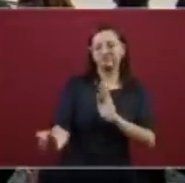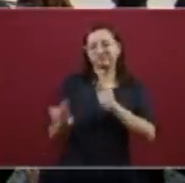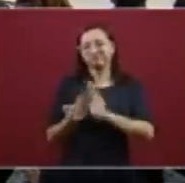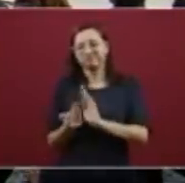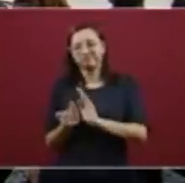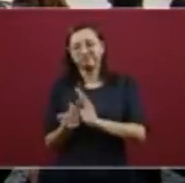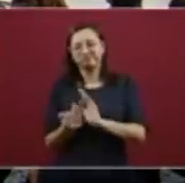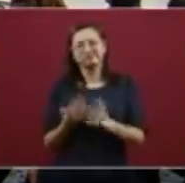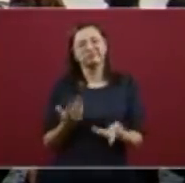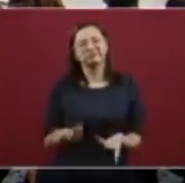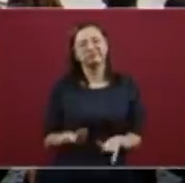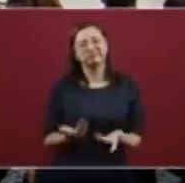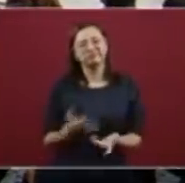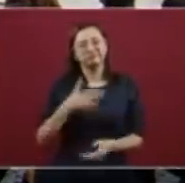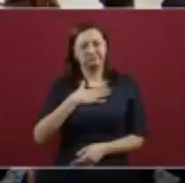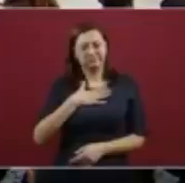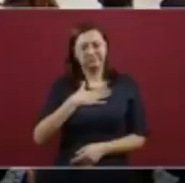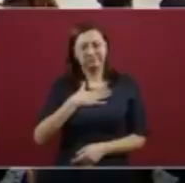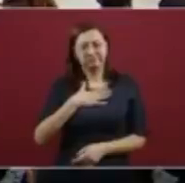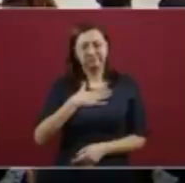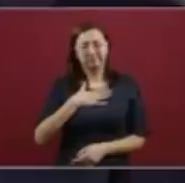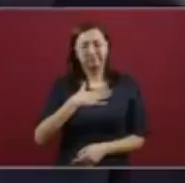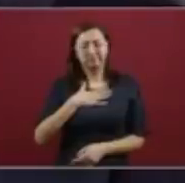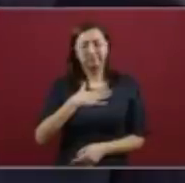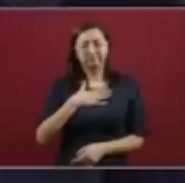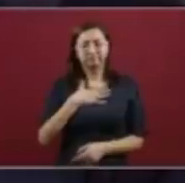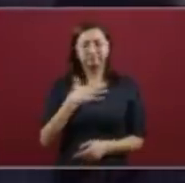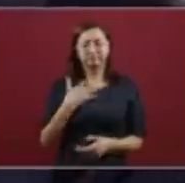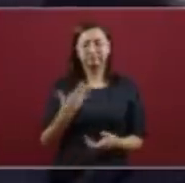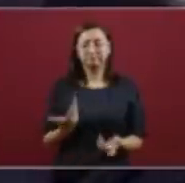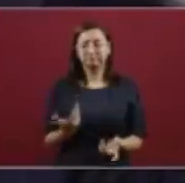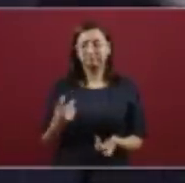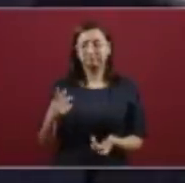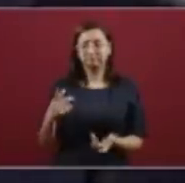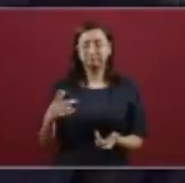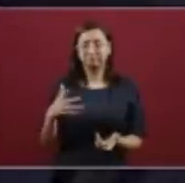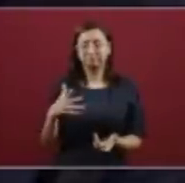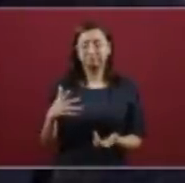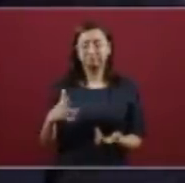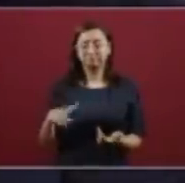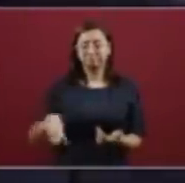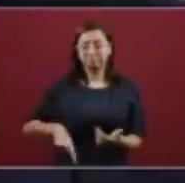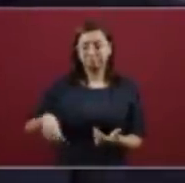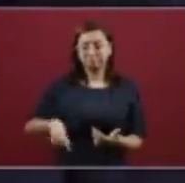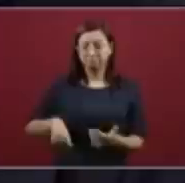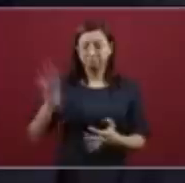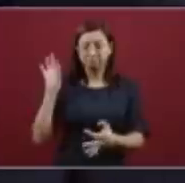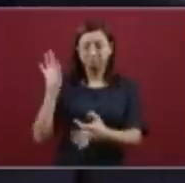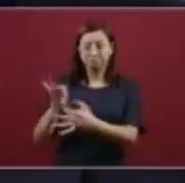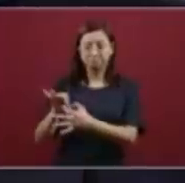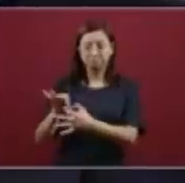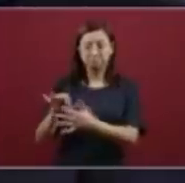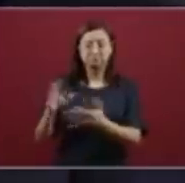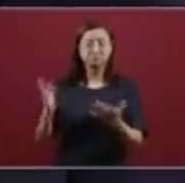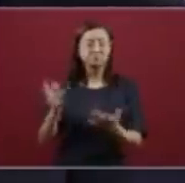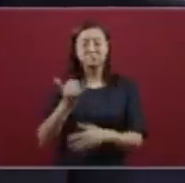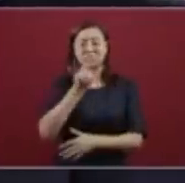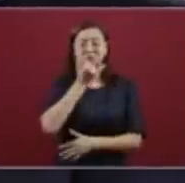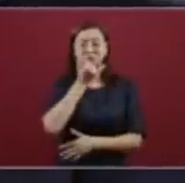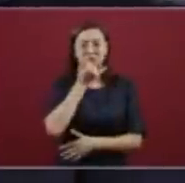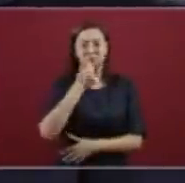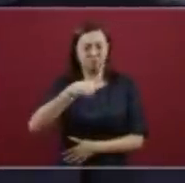cercanía con, en este caso, Morena, yo represento a todos